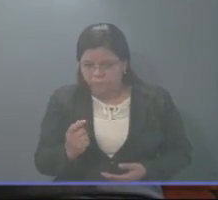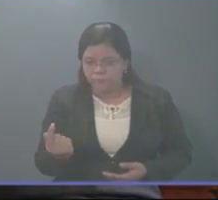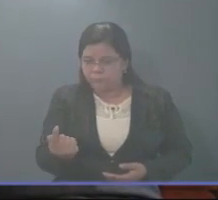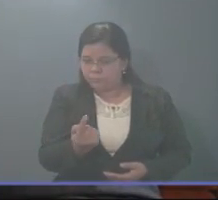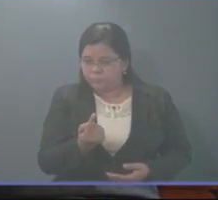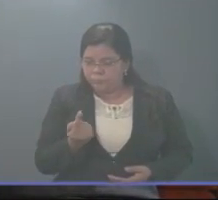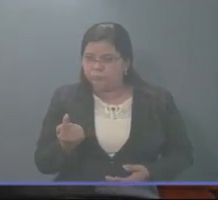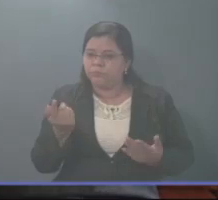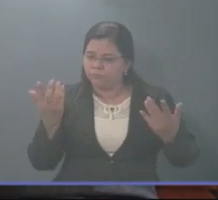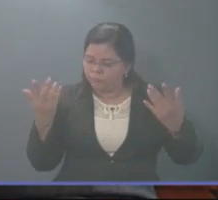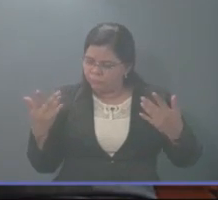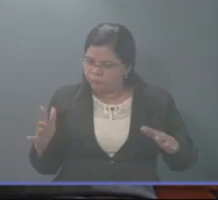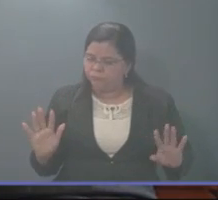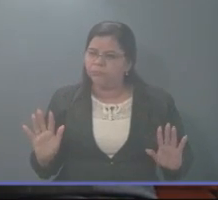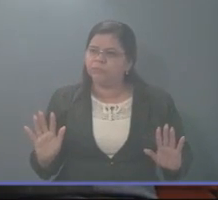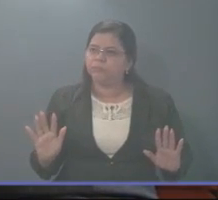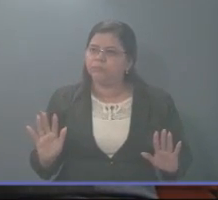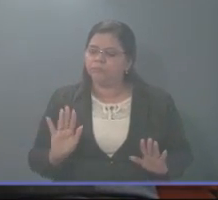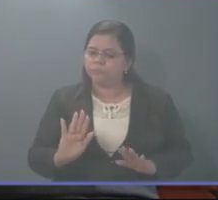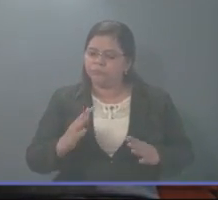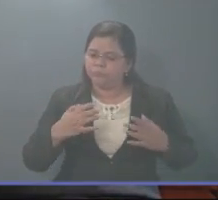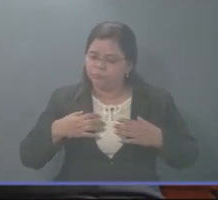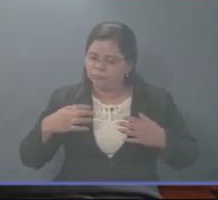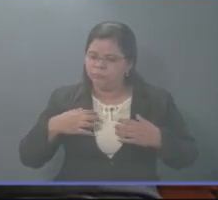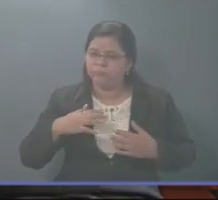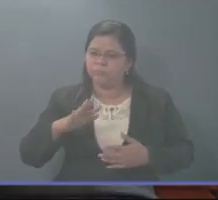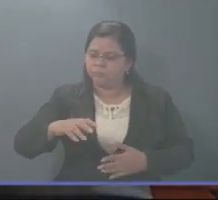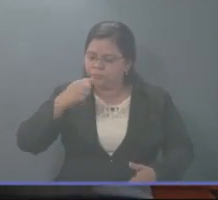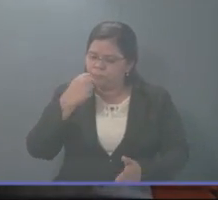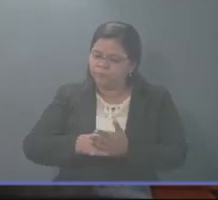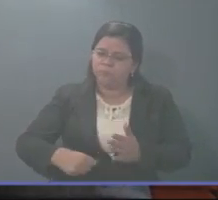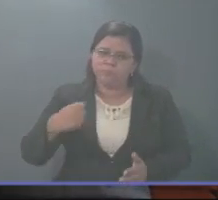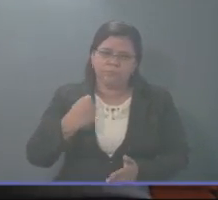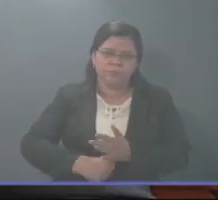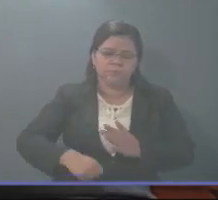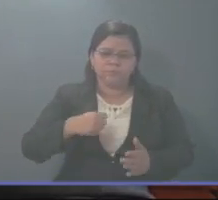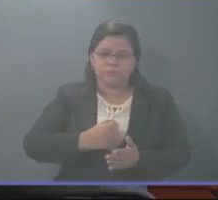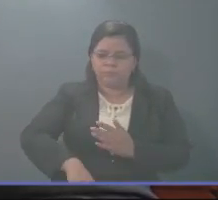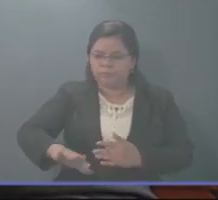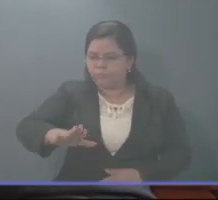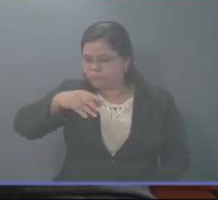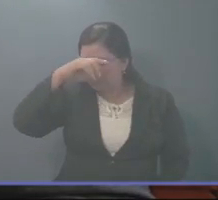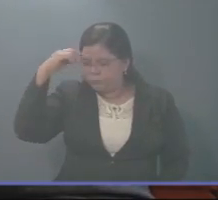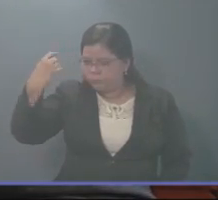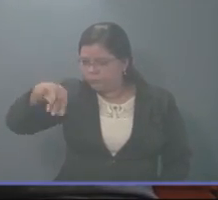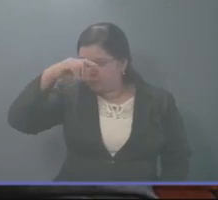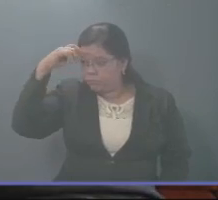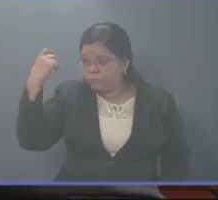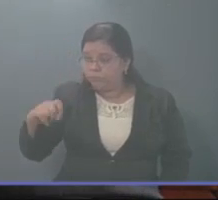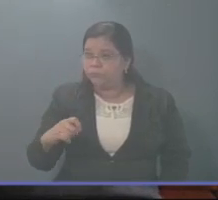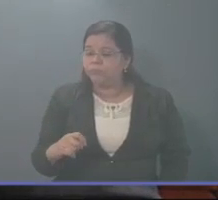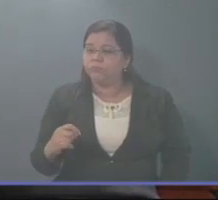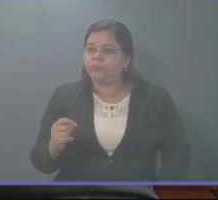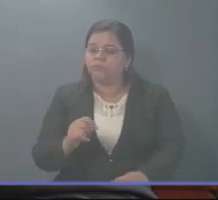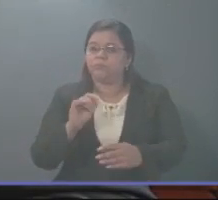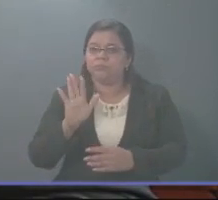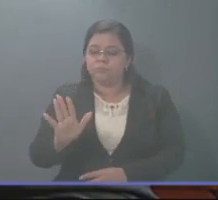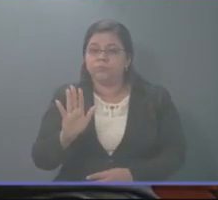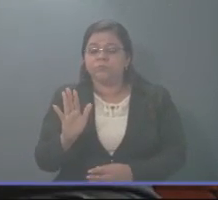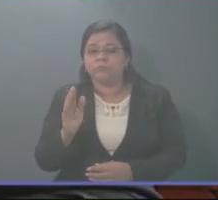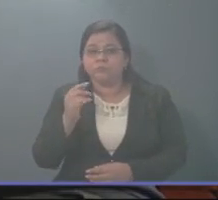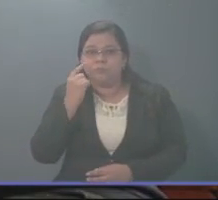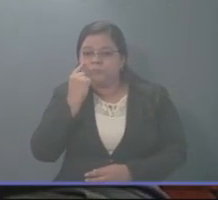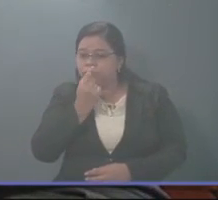ya dieron el máximo esfuerzo, dejaron su vida en las aulas, dejaron su vista en las aulas.